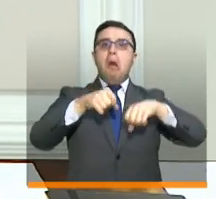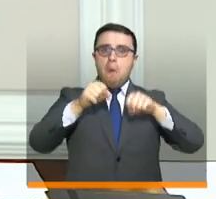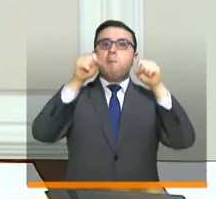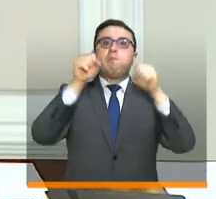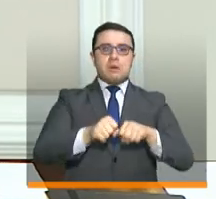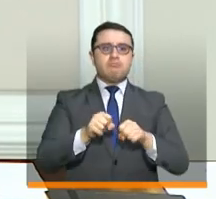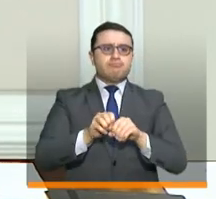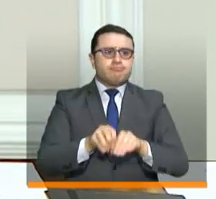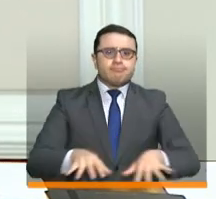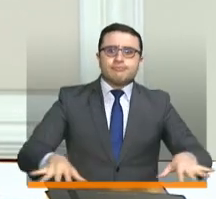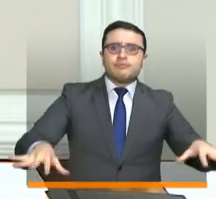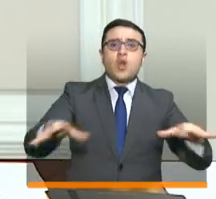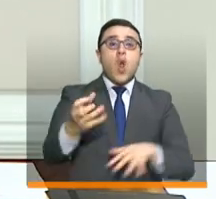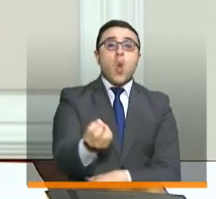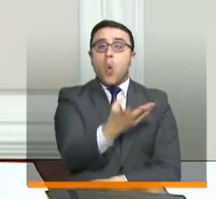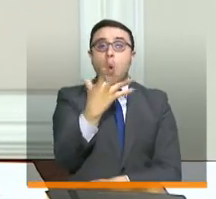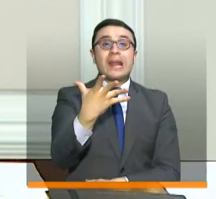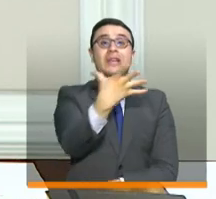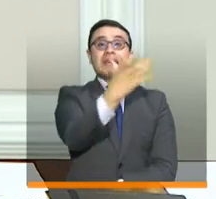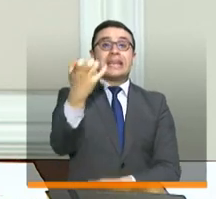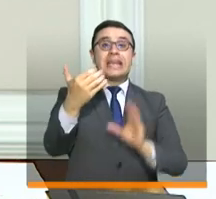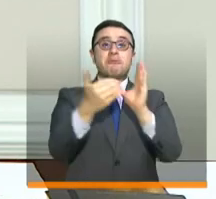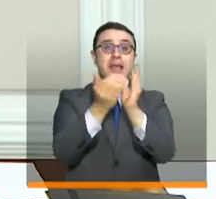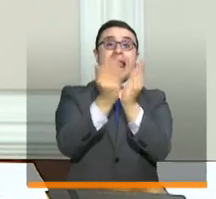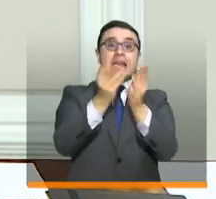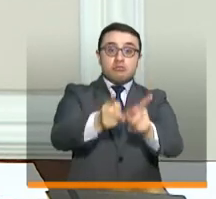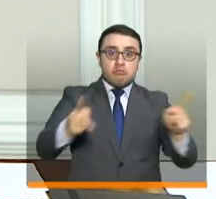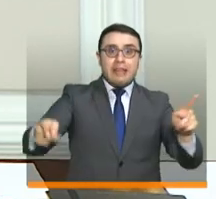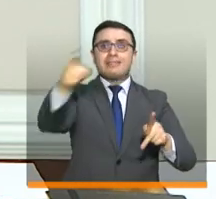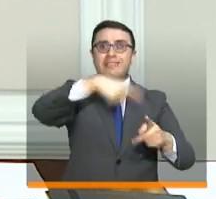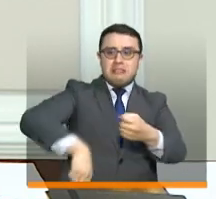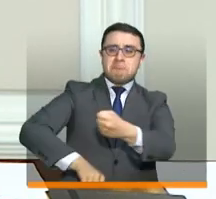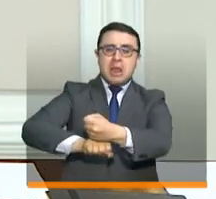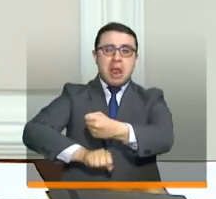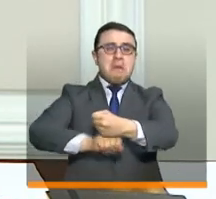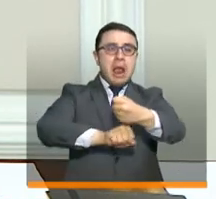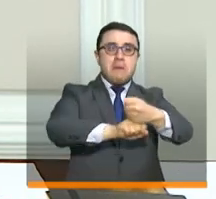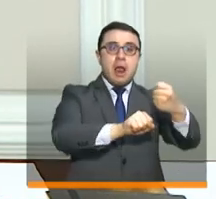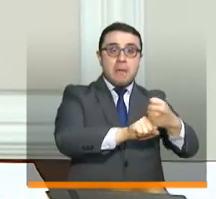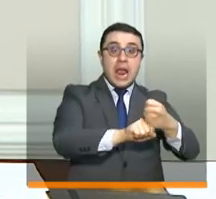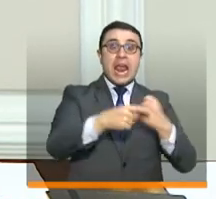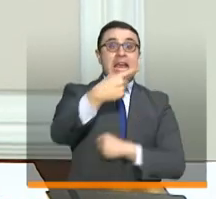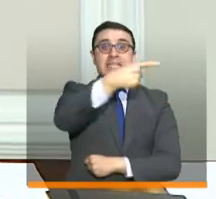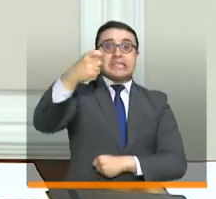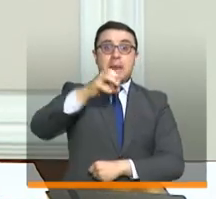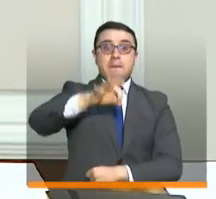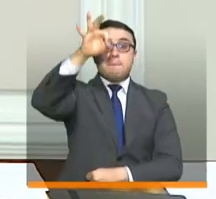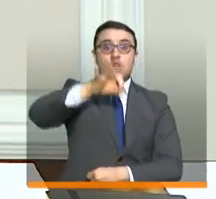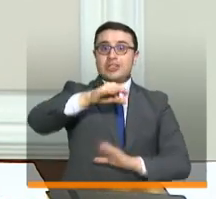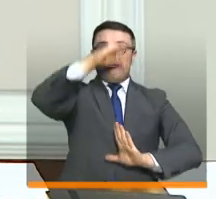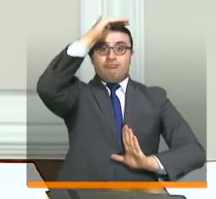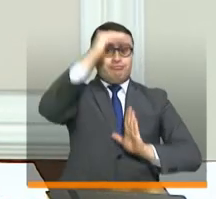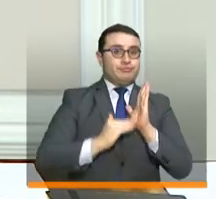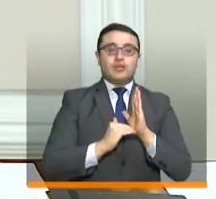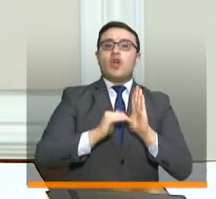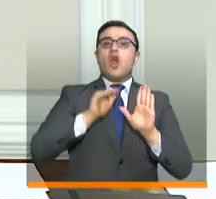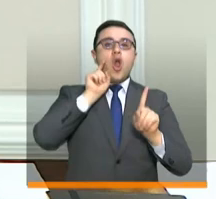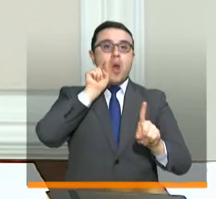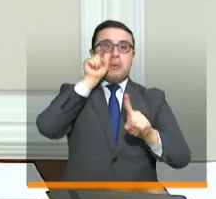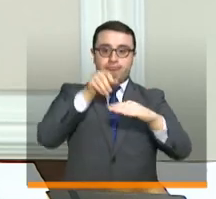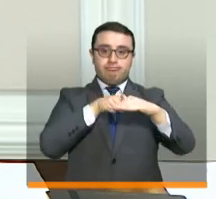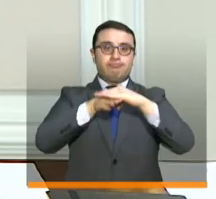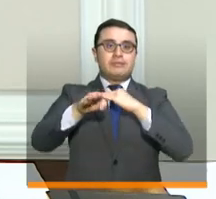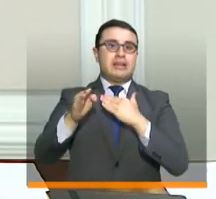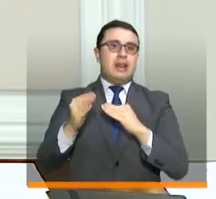llegar a más de 500 mil estudiantes que van a tener el 100% de descuento sobre su matrícula en